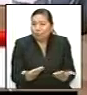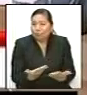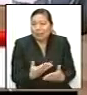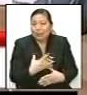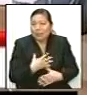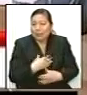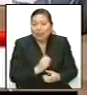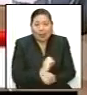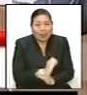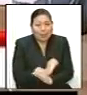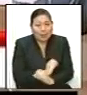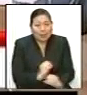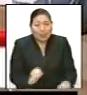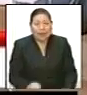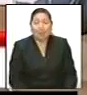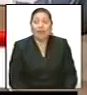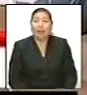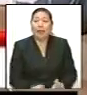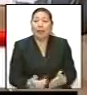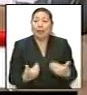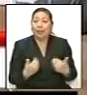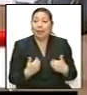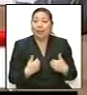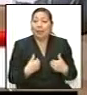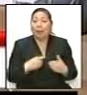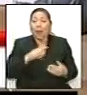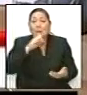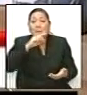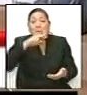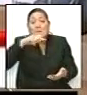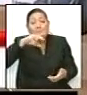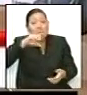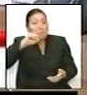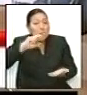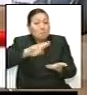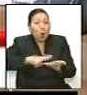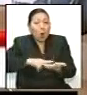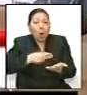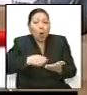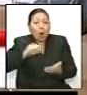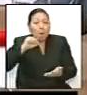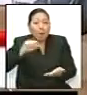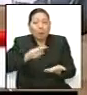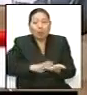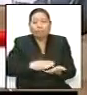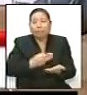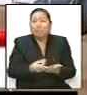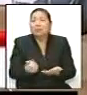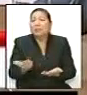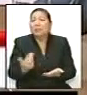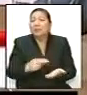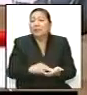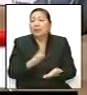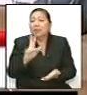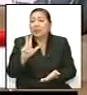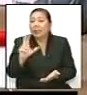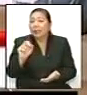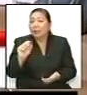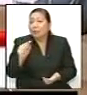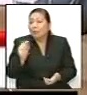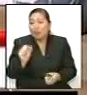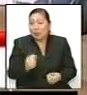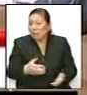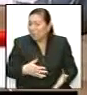salud. Y es más, han tenido que hacer una apoyada para comprar, para implementarse. ¿Cuánto significaba eso? 30 mil soles.